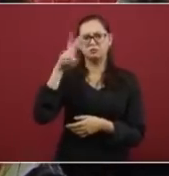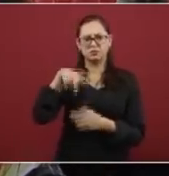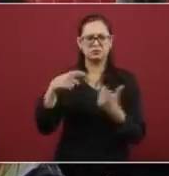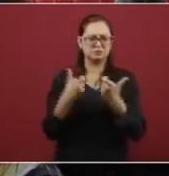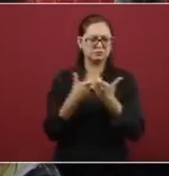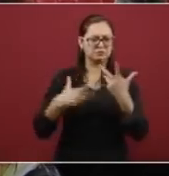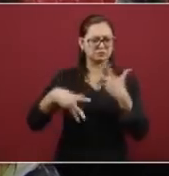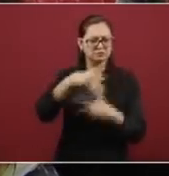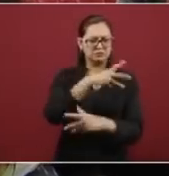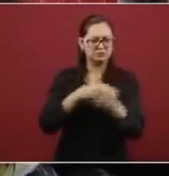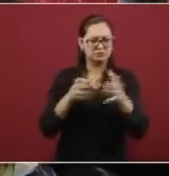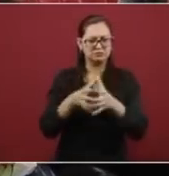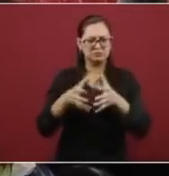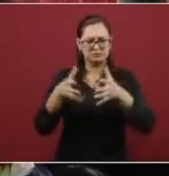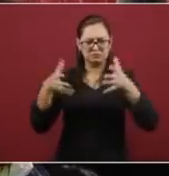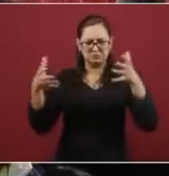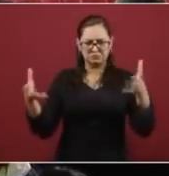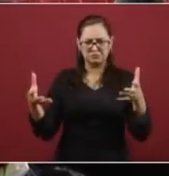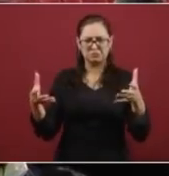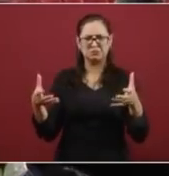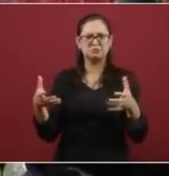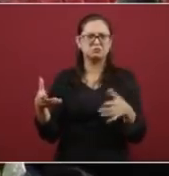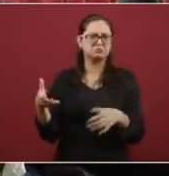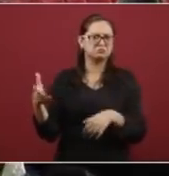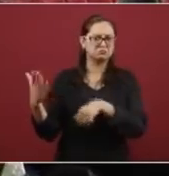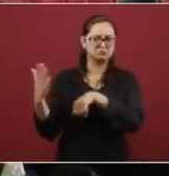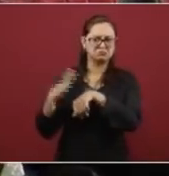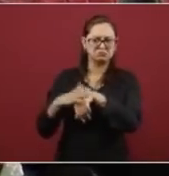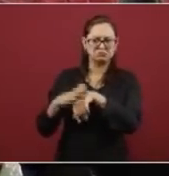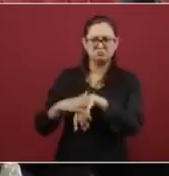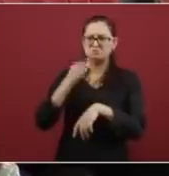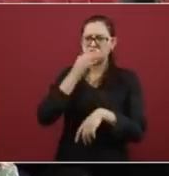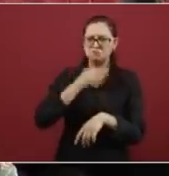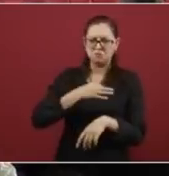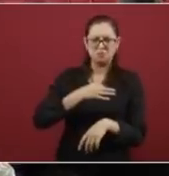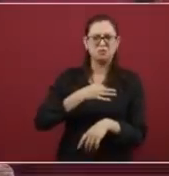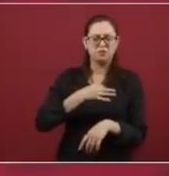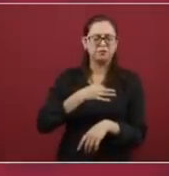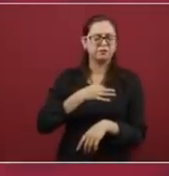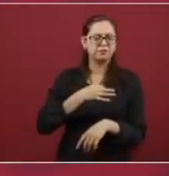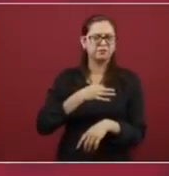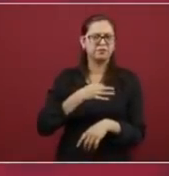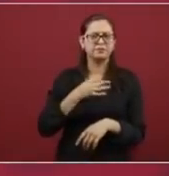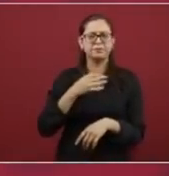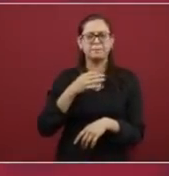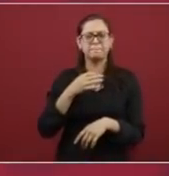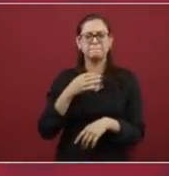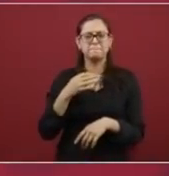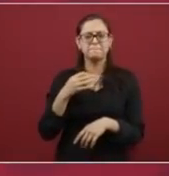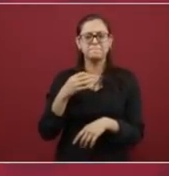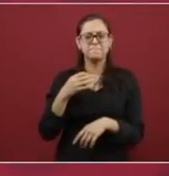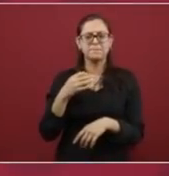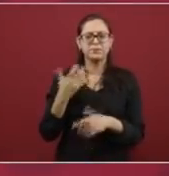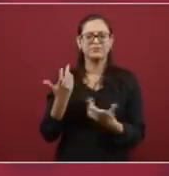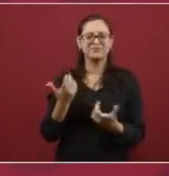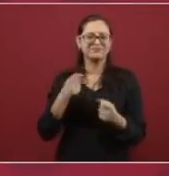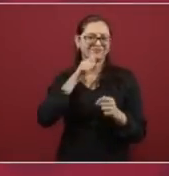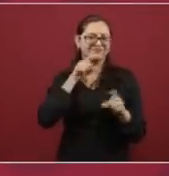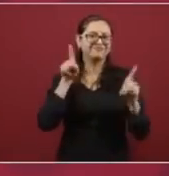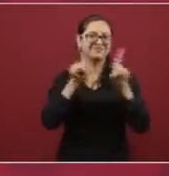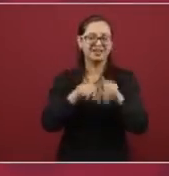economía, eso me lo ha manifestado, incluso quedamos en